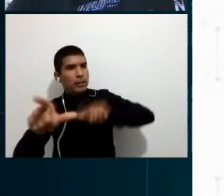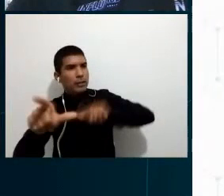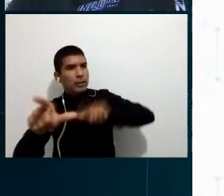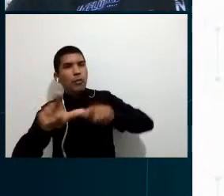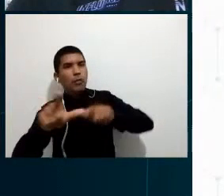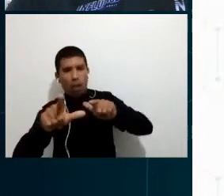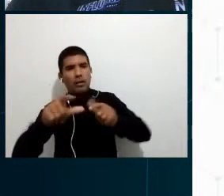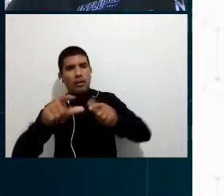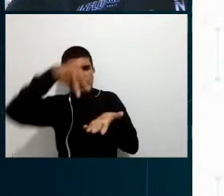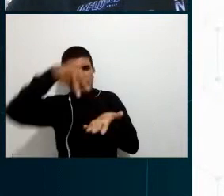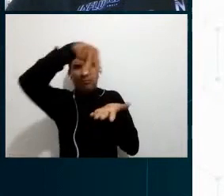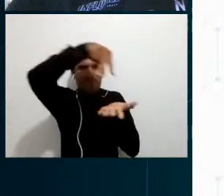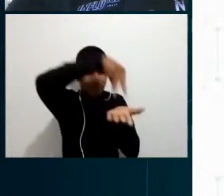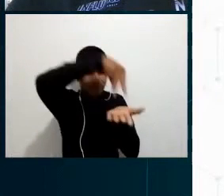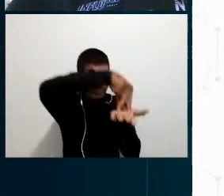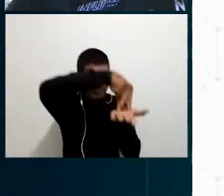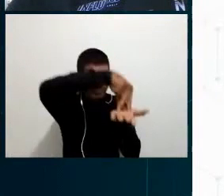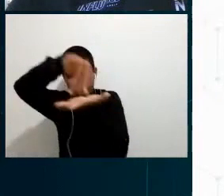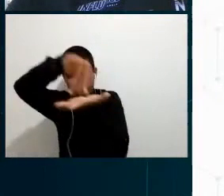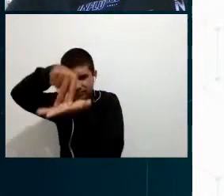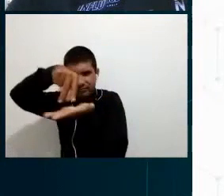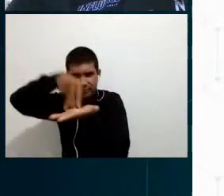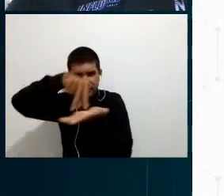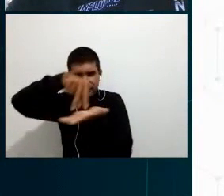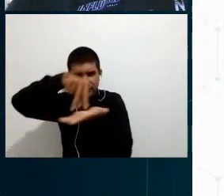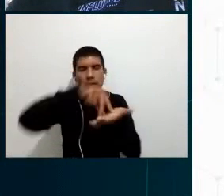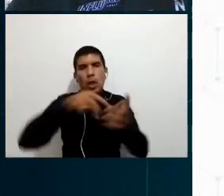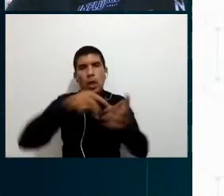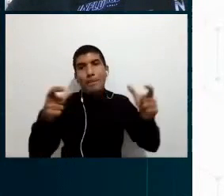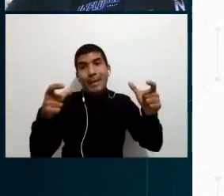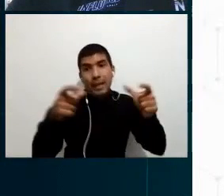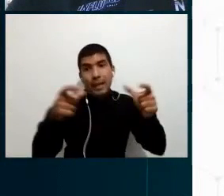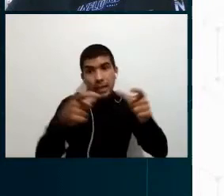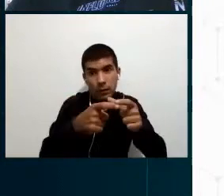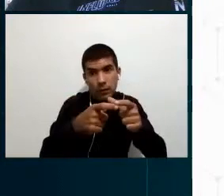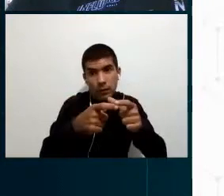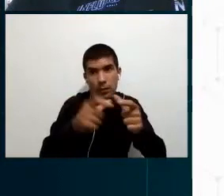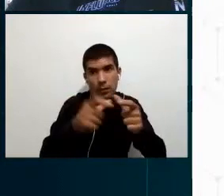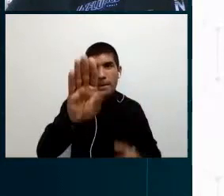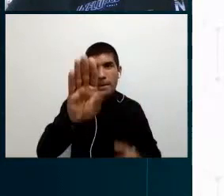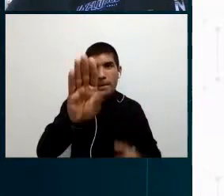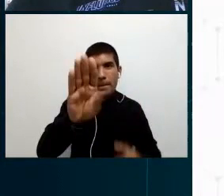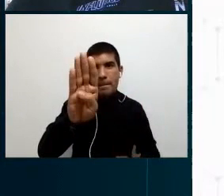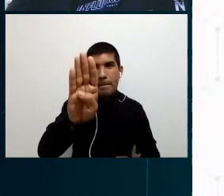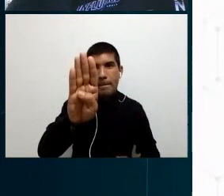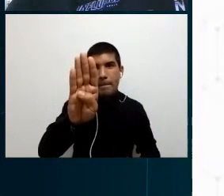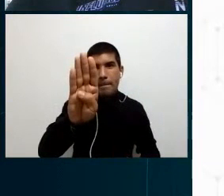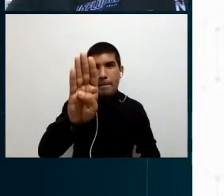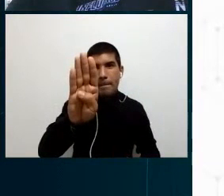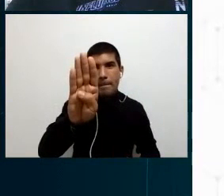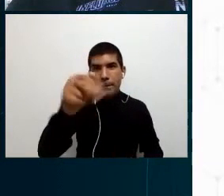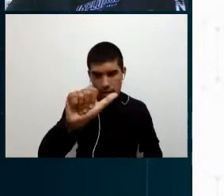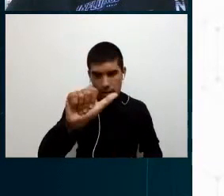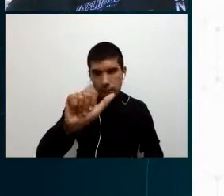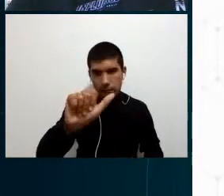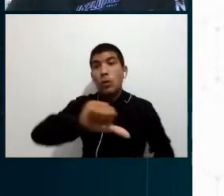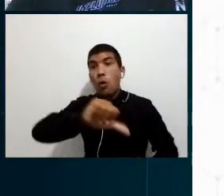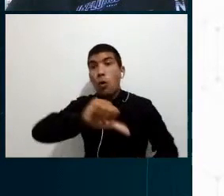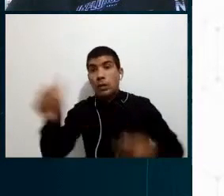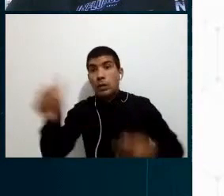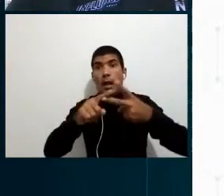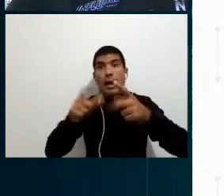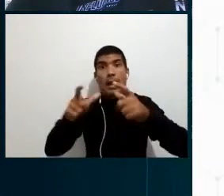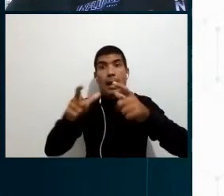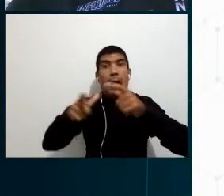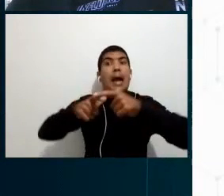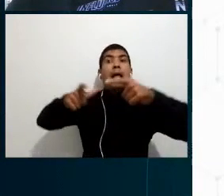subestación, y pues acá no se alcanza a dimensionar toda la subestación en el tamaño. Entonces, esta